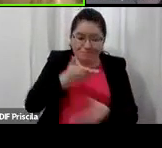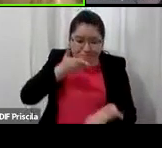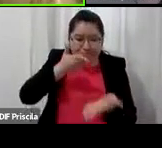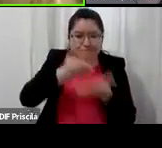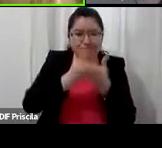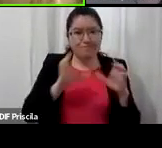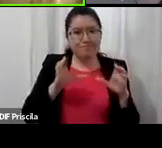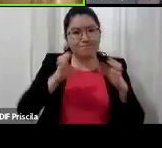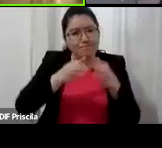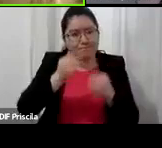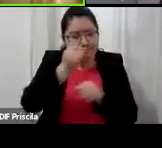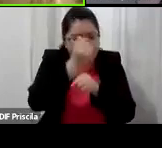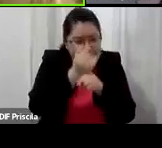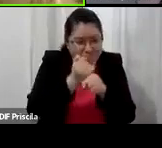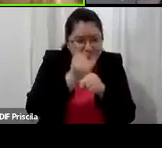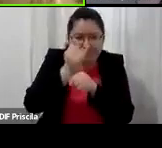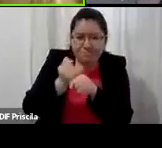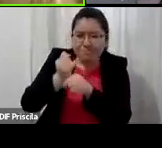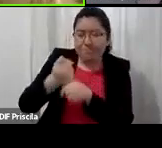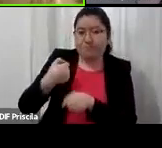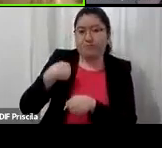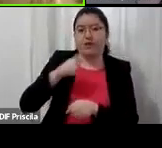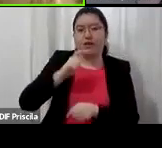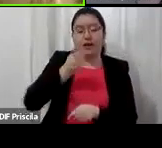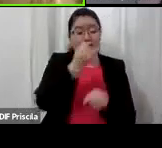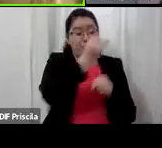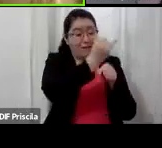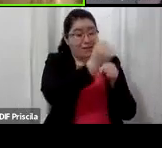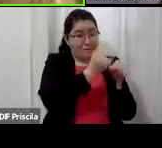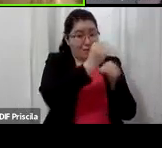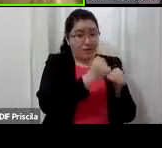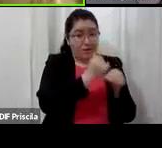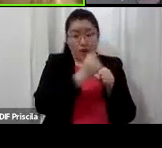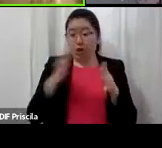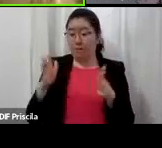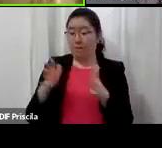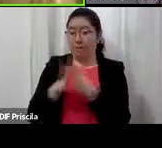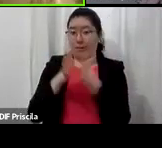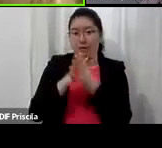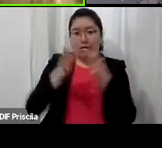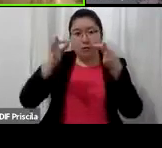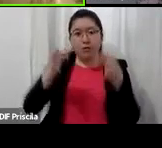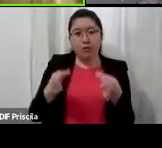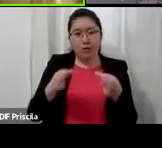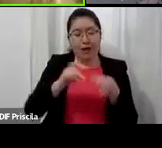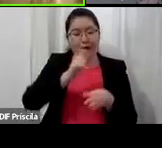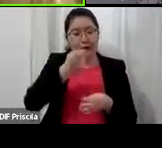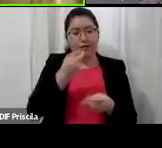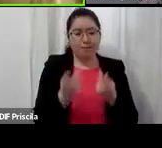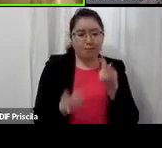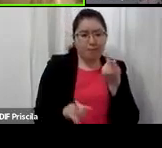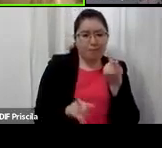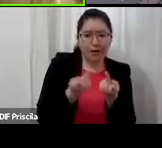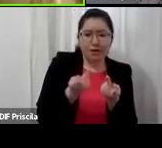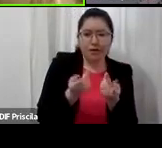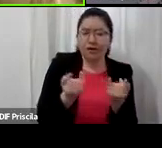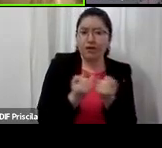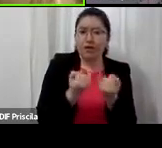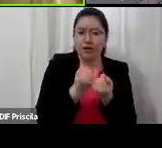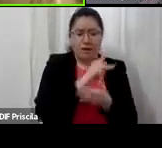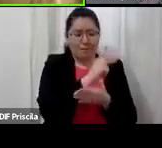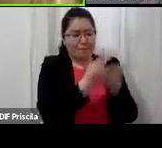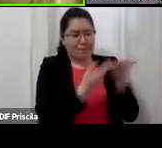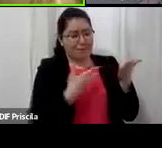la investigación acción participativa, que te permite hacer una búsqueda sistematizada, que tiene propuestas, pero que aparte se democratiza y